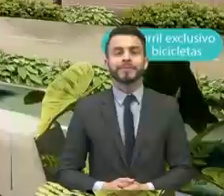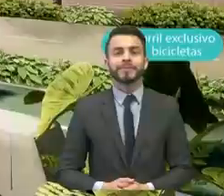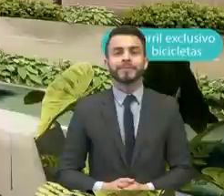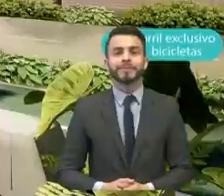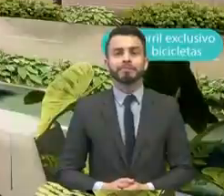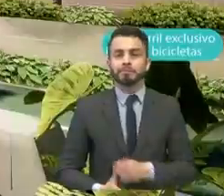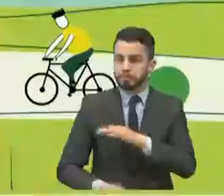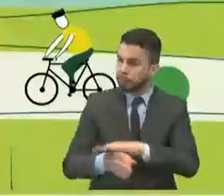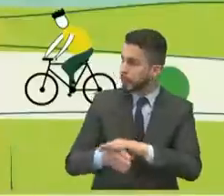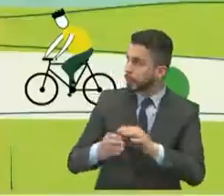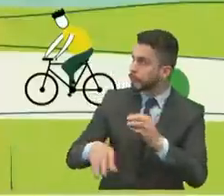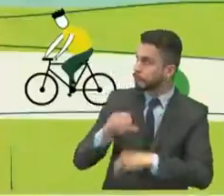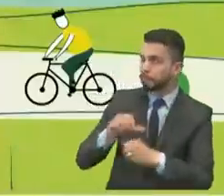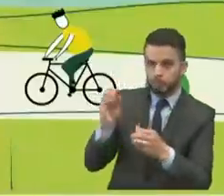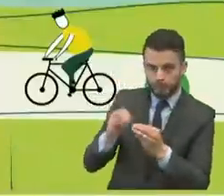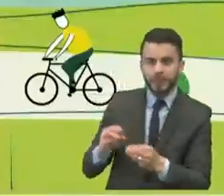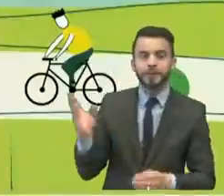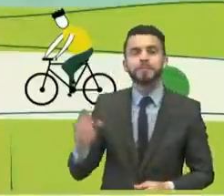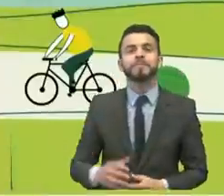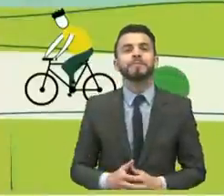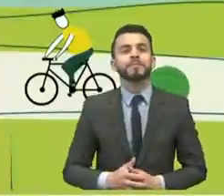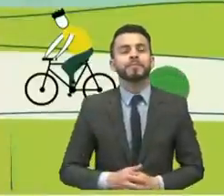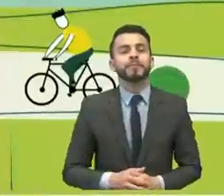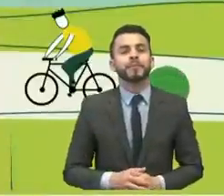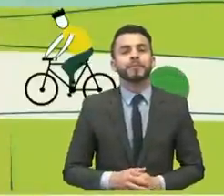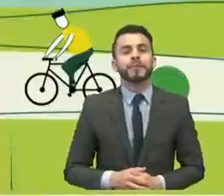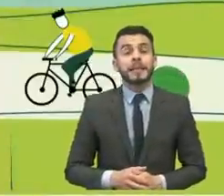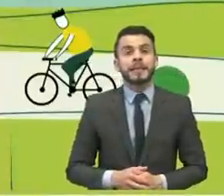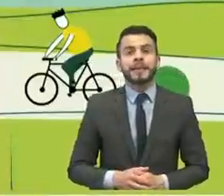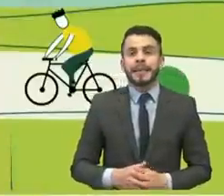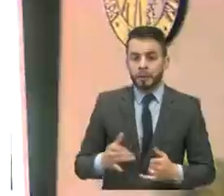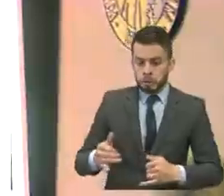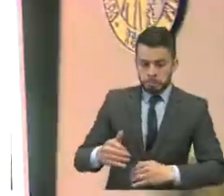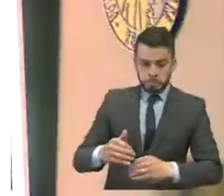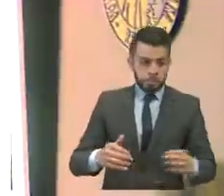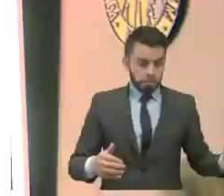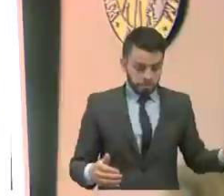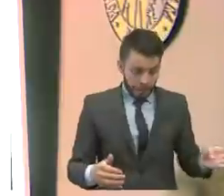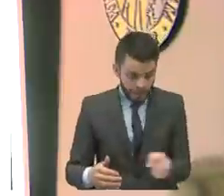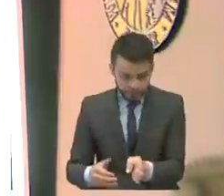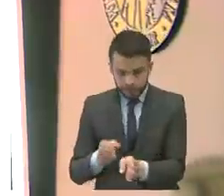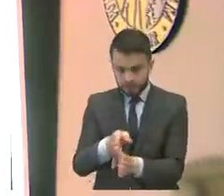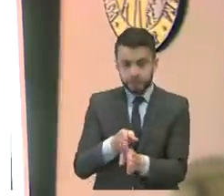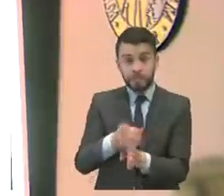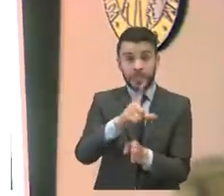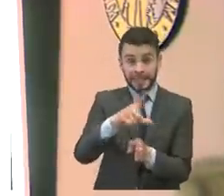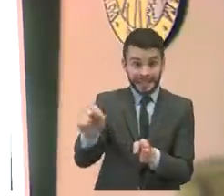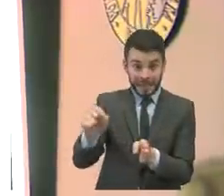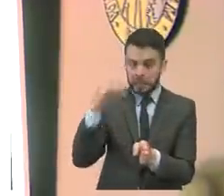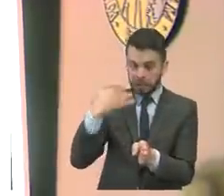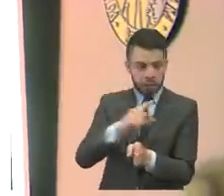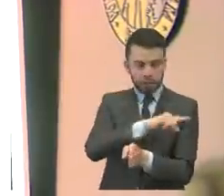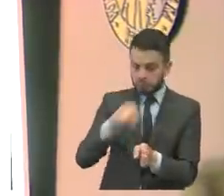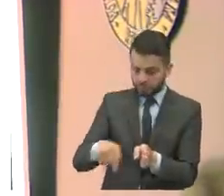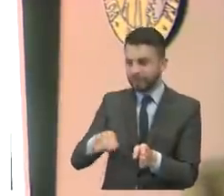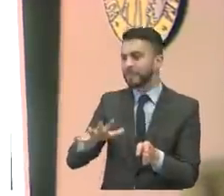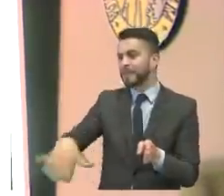Sigamos avanzando. Ahora, cruzamos la 100, llegamos aquí a nuestra localidad de